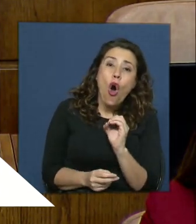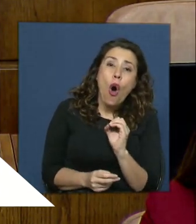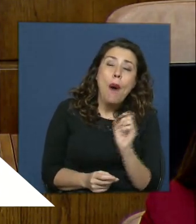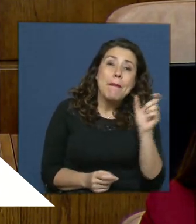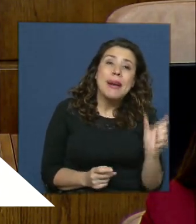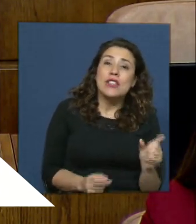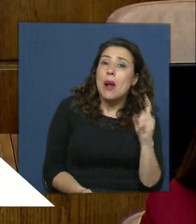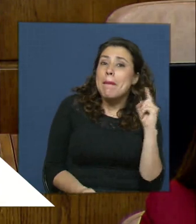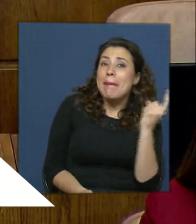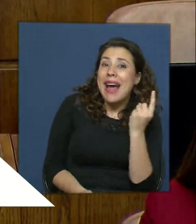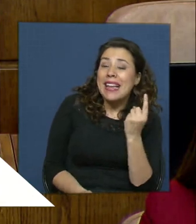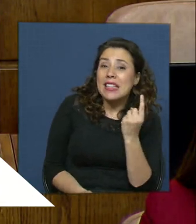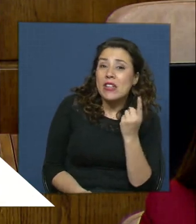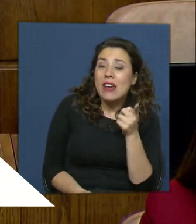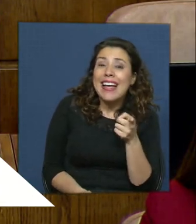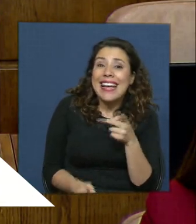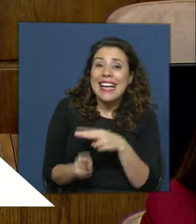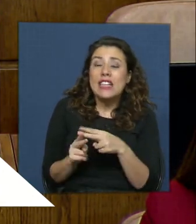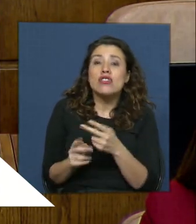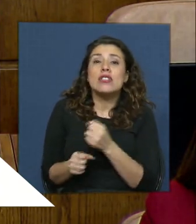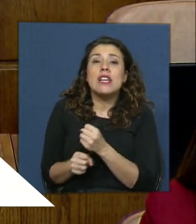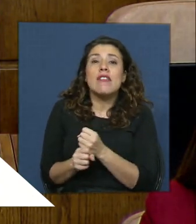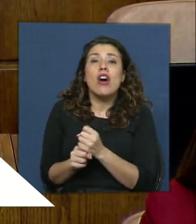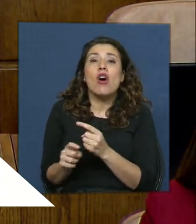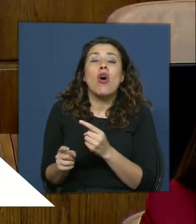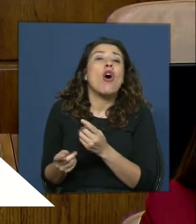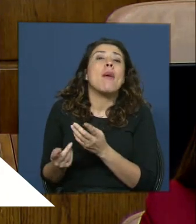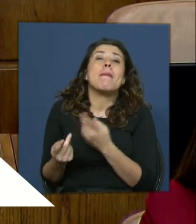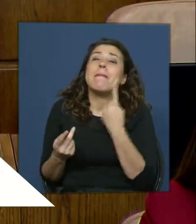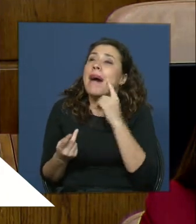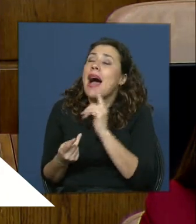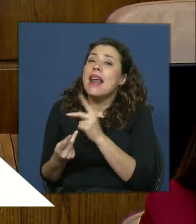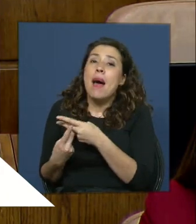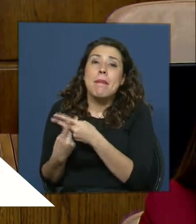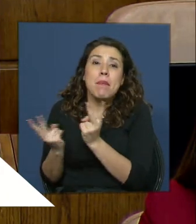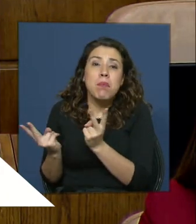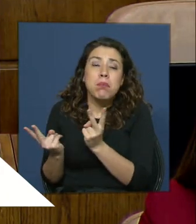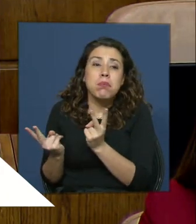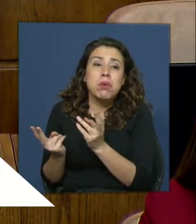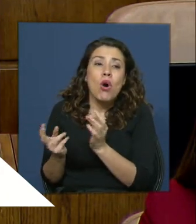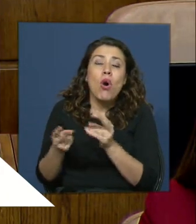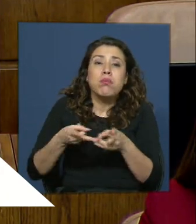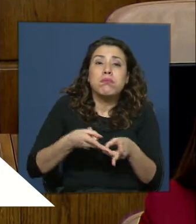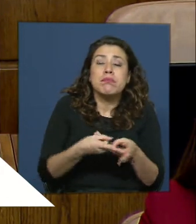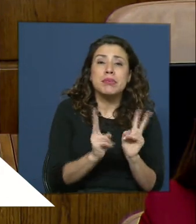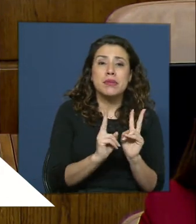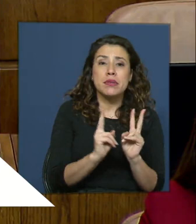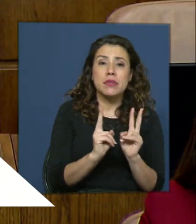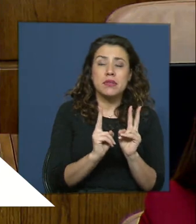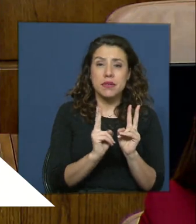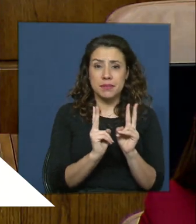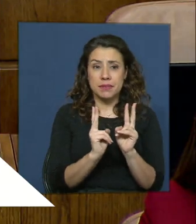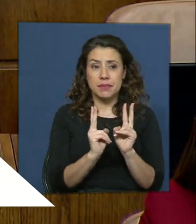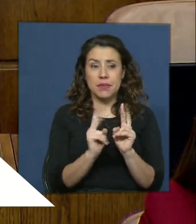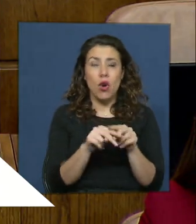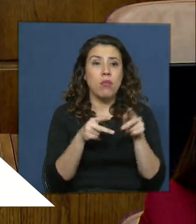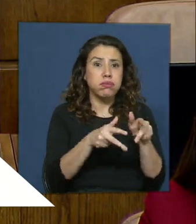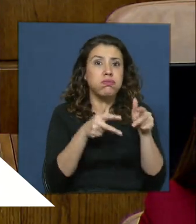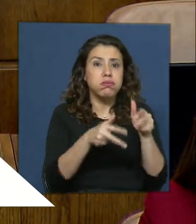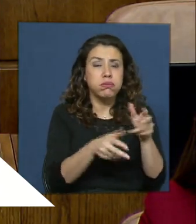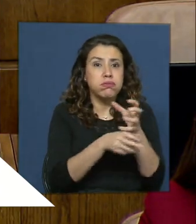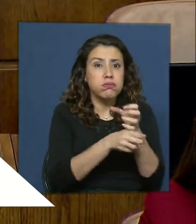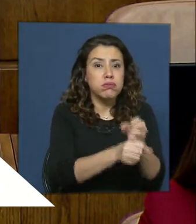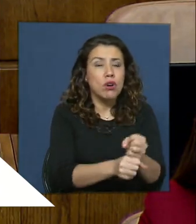un particular que hubiese actuado en el ejercicio de funciones públicas o con la aquiescencia, consentimiento o por instigación de